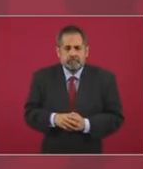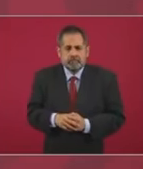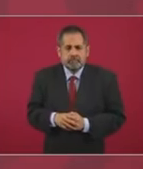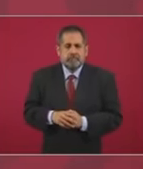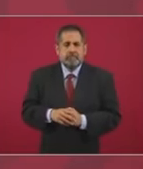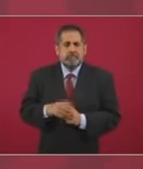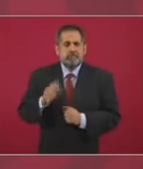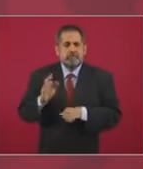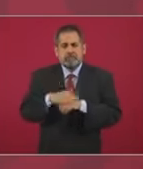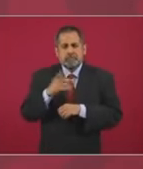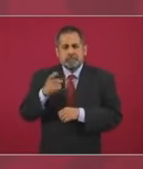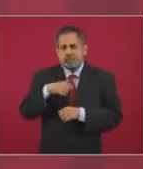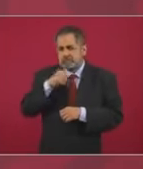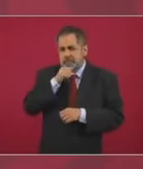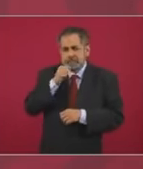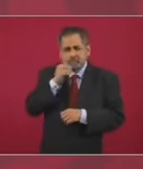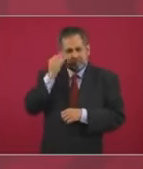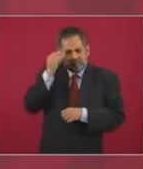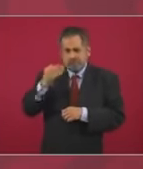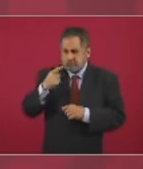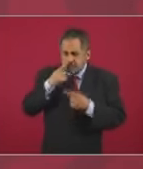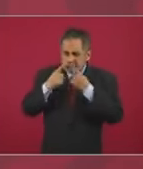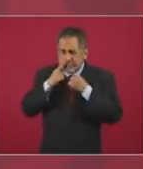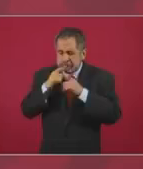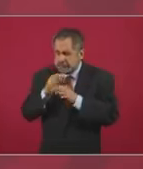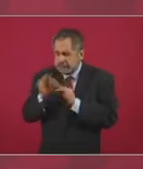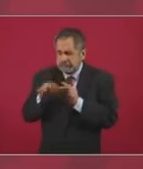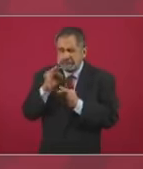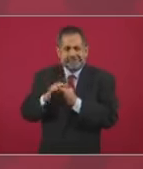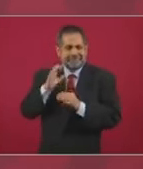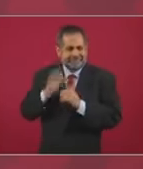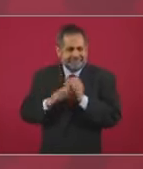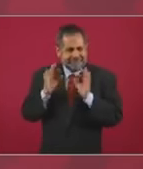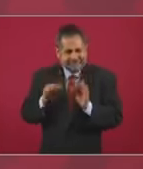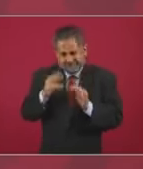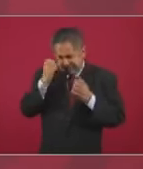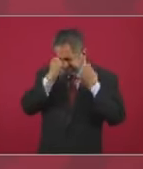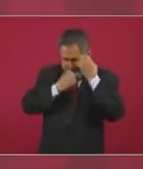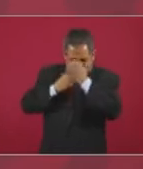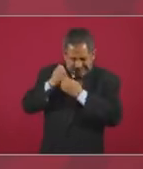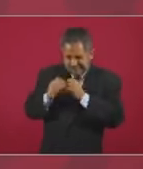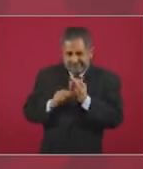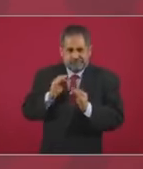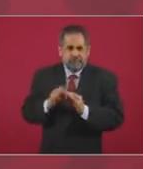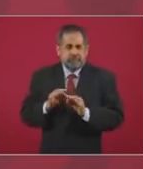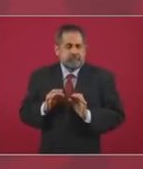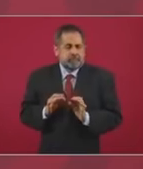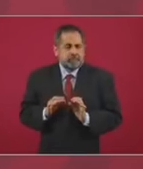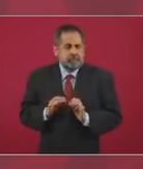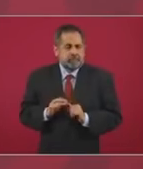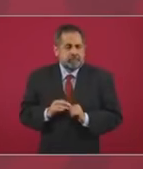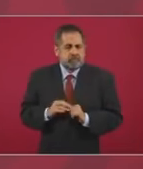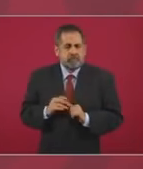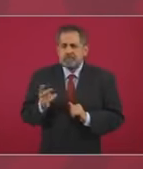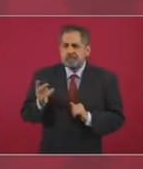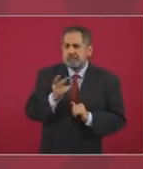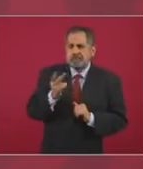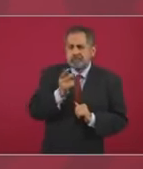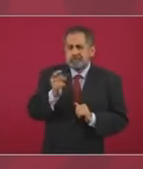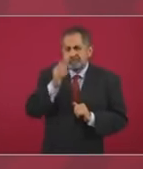porque no hubo tiempo de hacer una revisión. No se pusieron